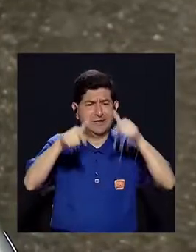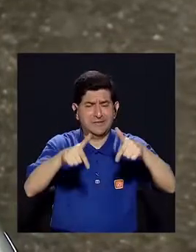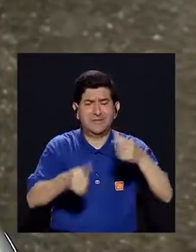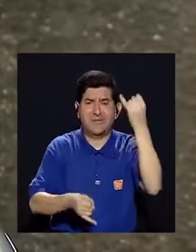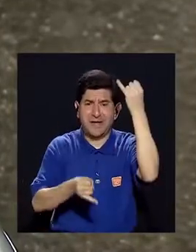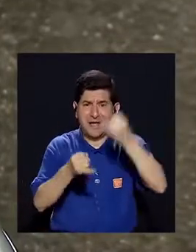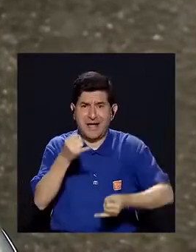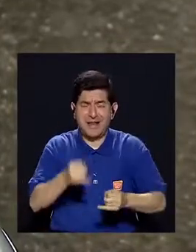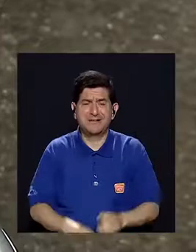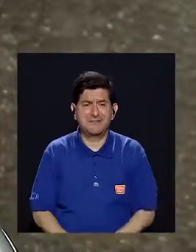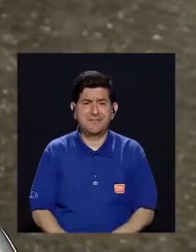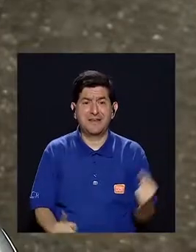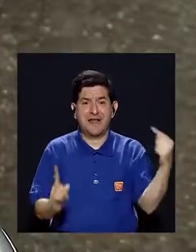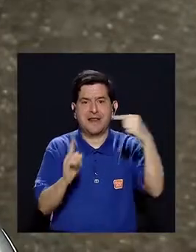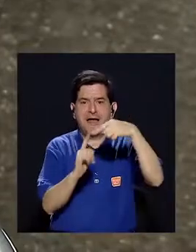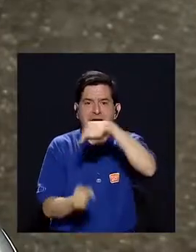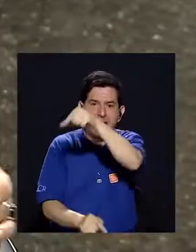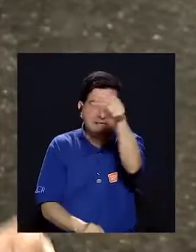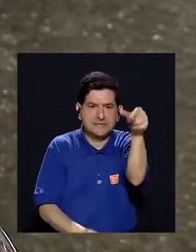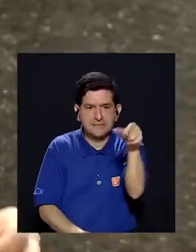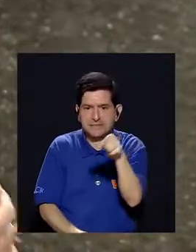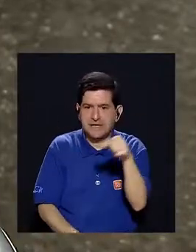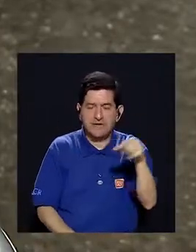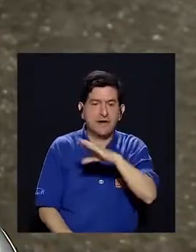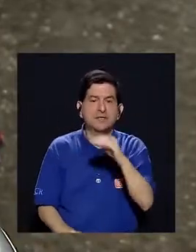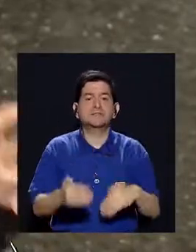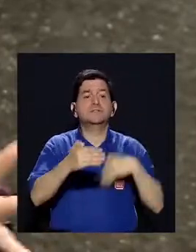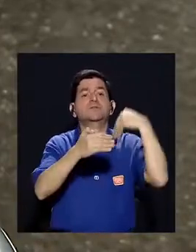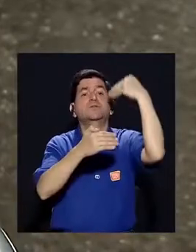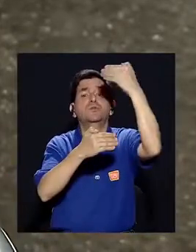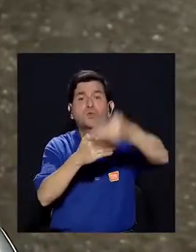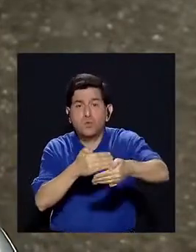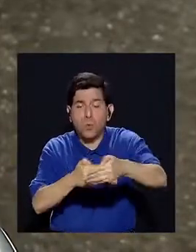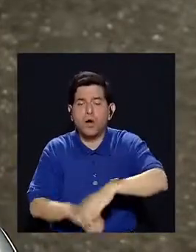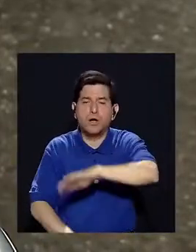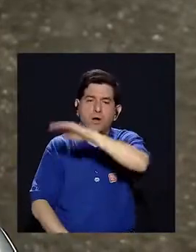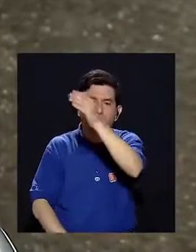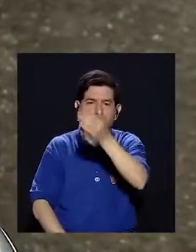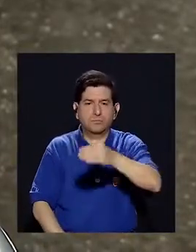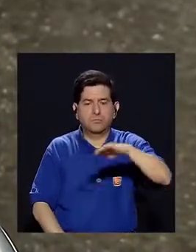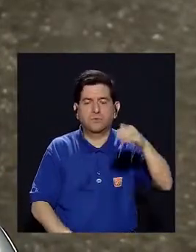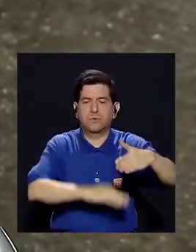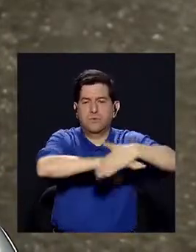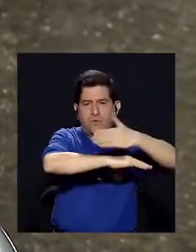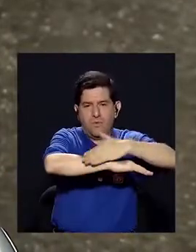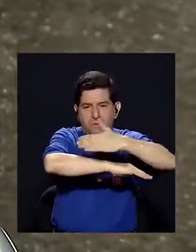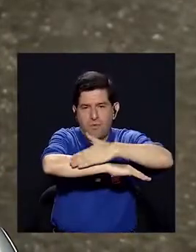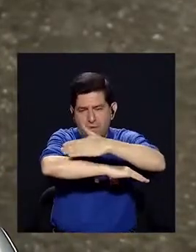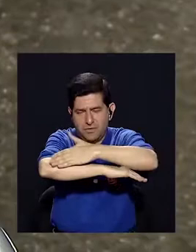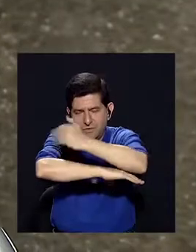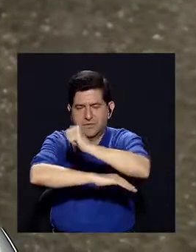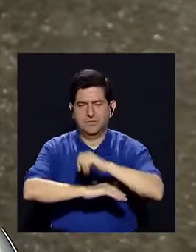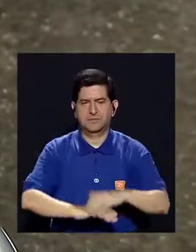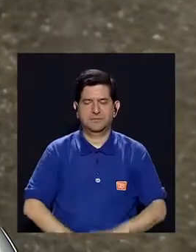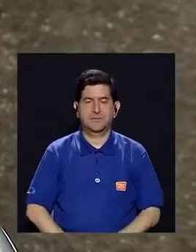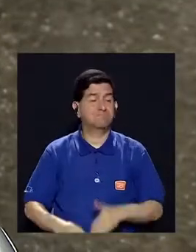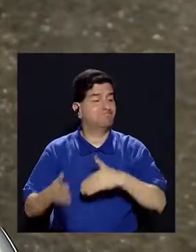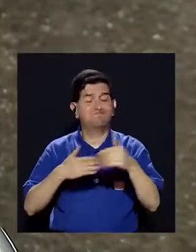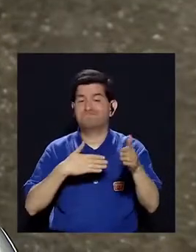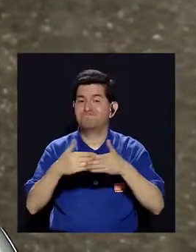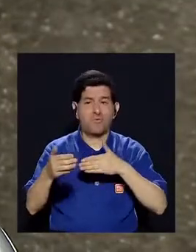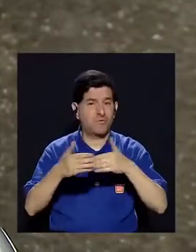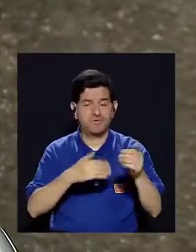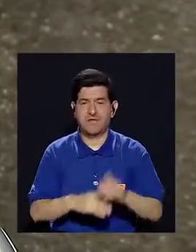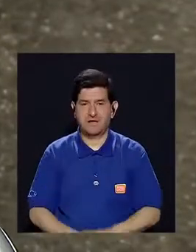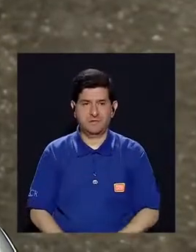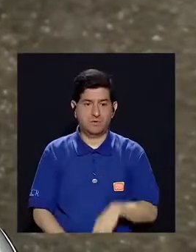disposición terminan en nuestros ríos, quebradas y posteriormente en nuestras costas y en el mar, a